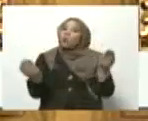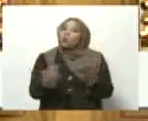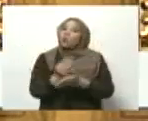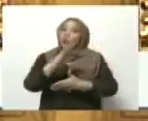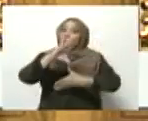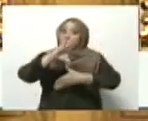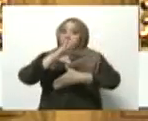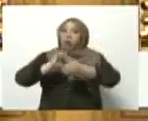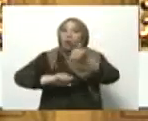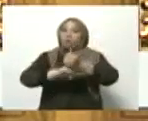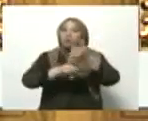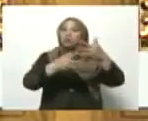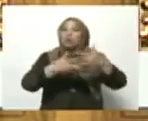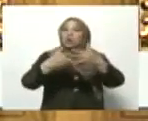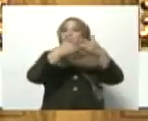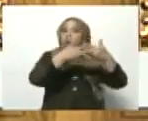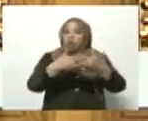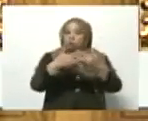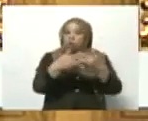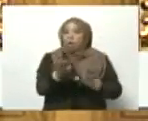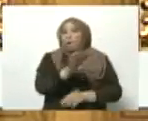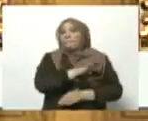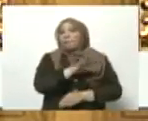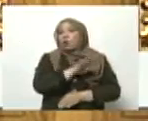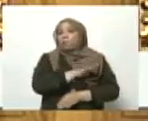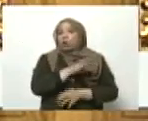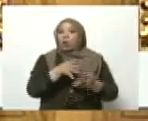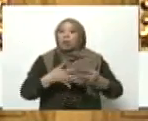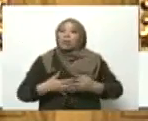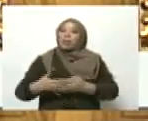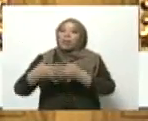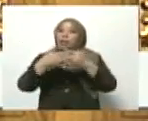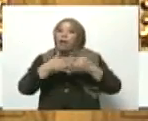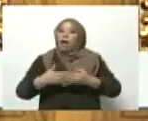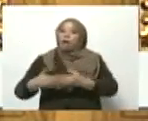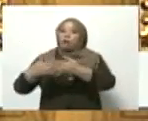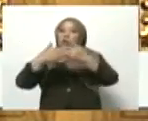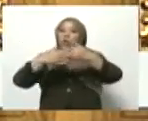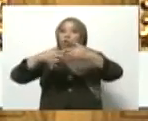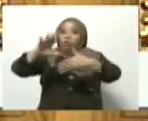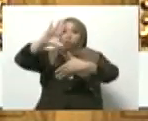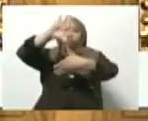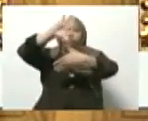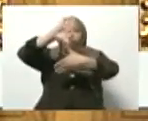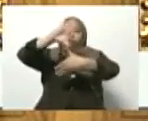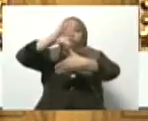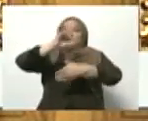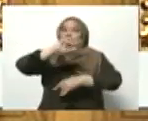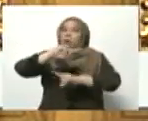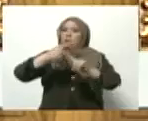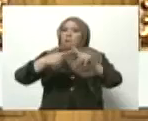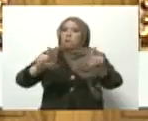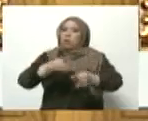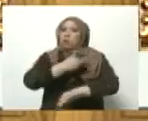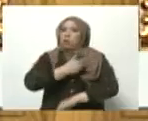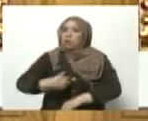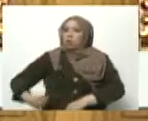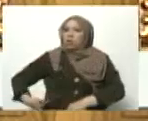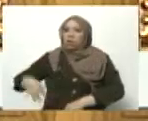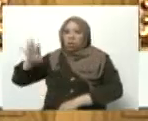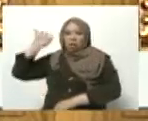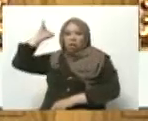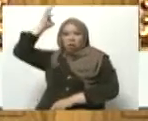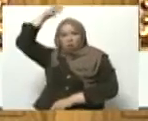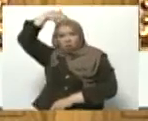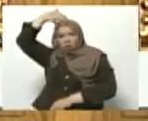de influencia de Estados Unidos y le pertenece a Estados Unidos. El presidente Trump le dice, nosotros yo quiero, si nos metemos ahí, nos metemos es por el